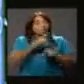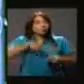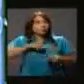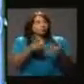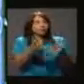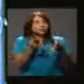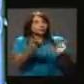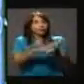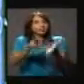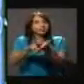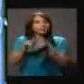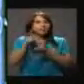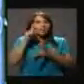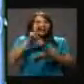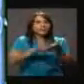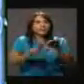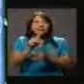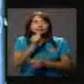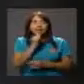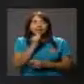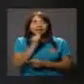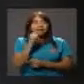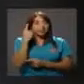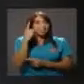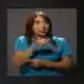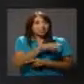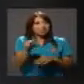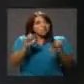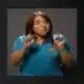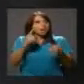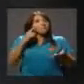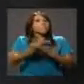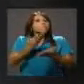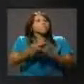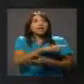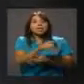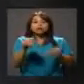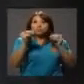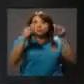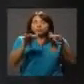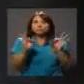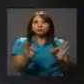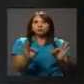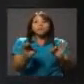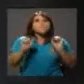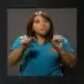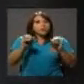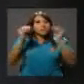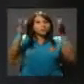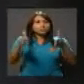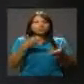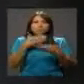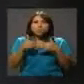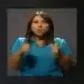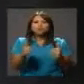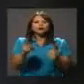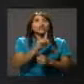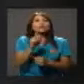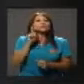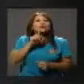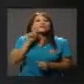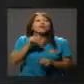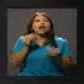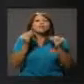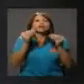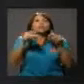para que se pueda verificar su capacidad docente y para que puedan haber mejores profesores y no estemos estafando a muchísimos estudiantes de